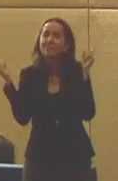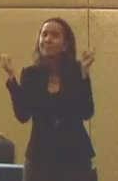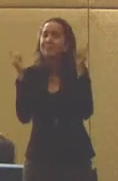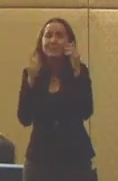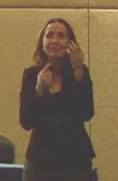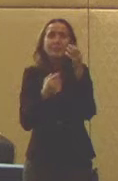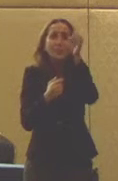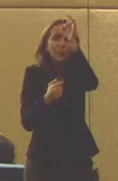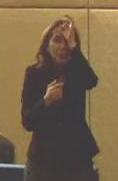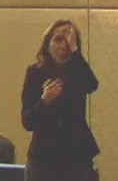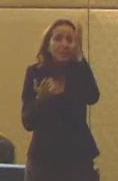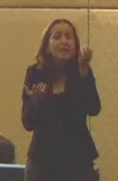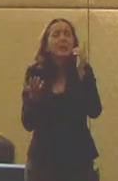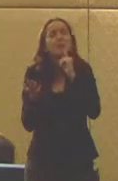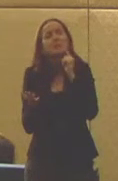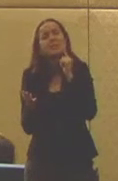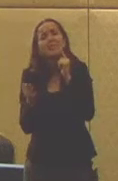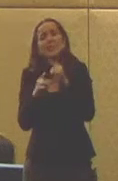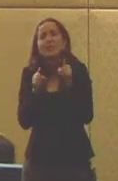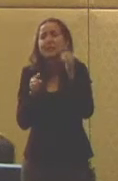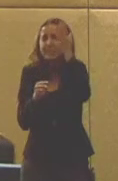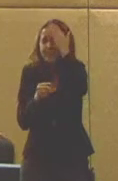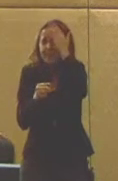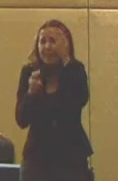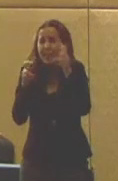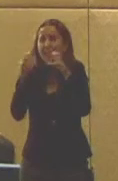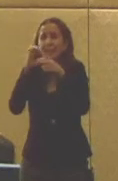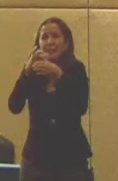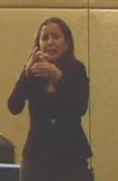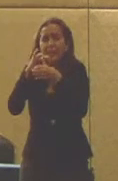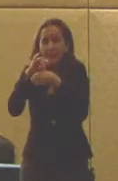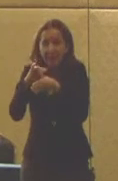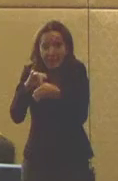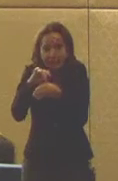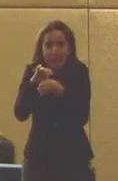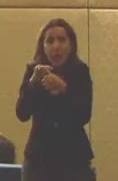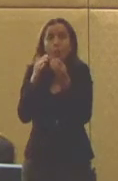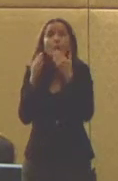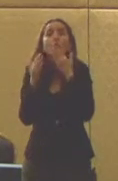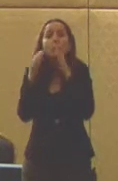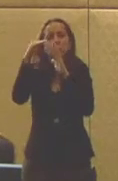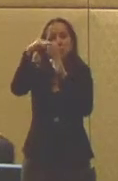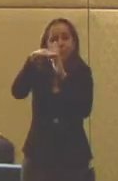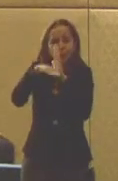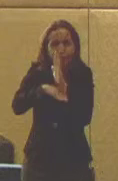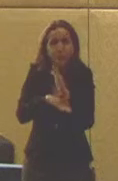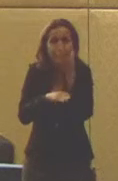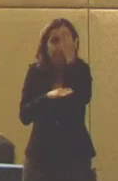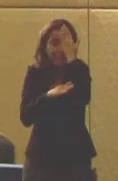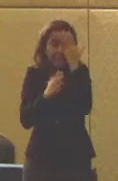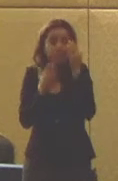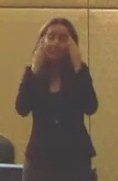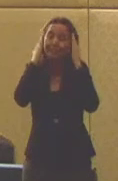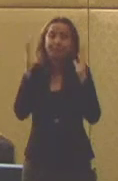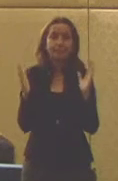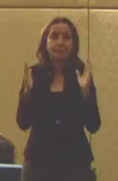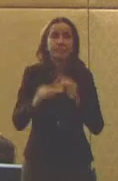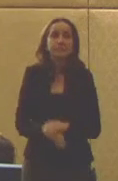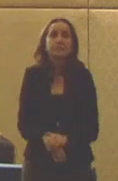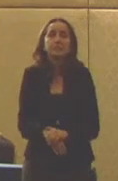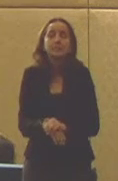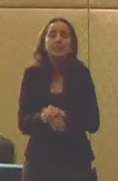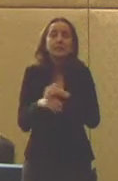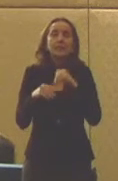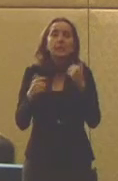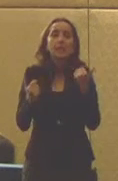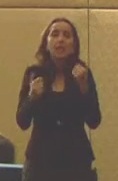que estamos realmente identificando el riesgo para poder reducirlo de una manera estandarizada, ¿no? Y un poco ya para